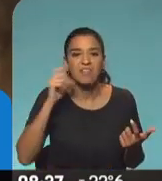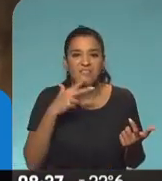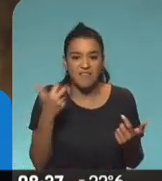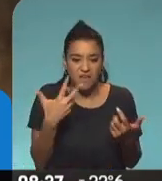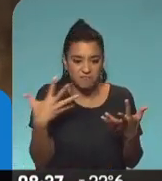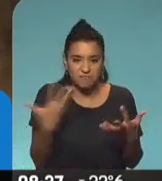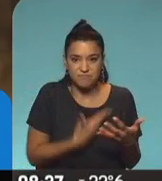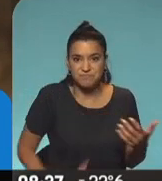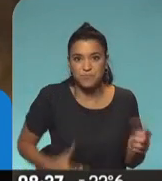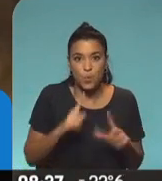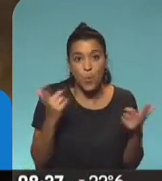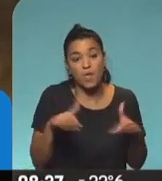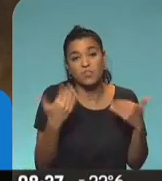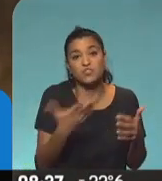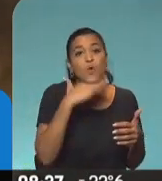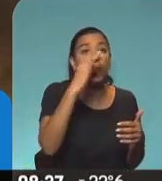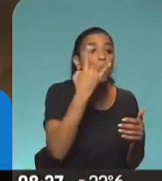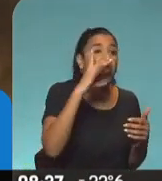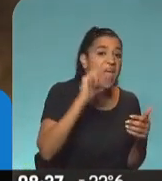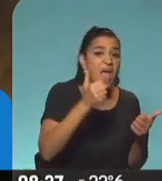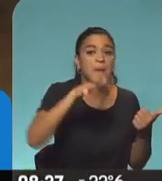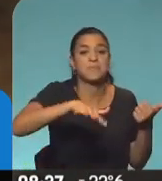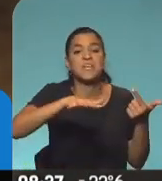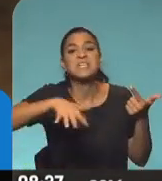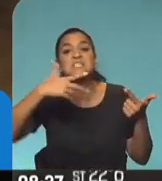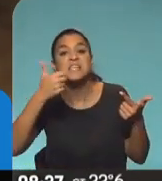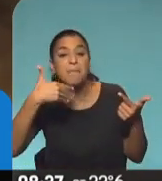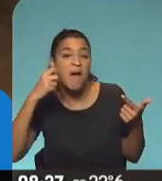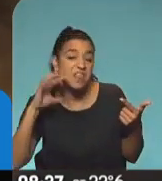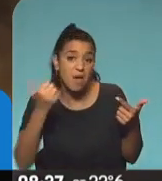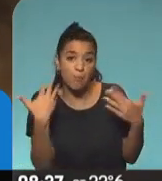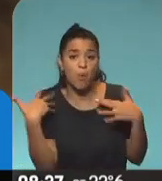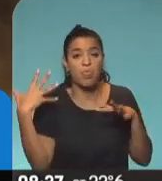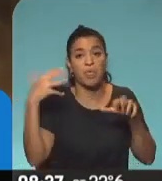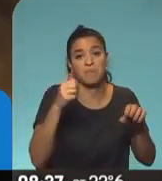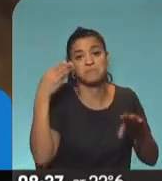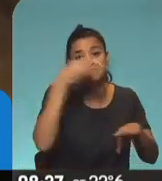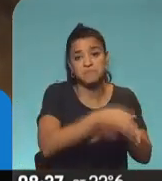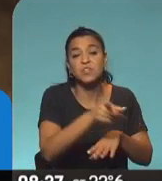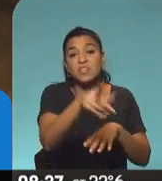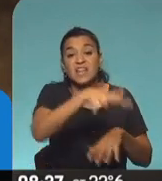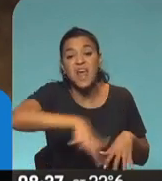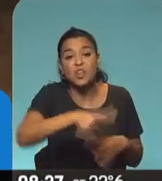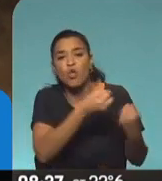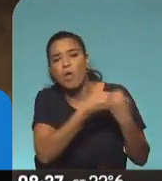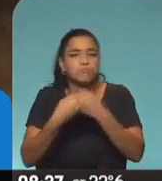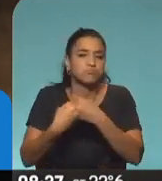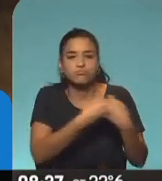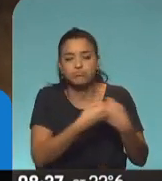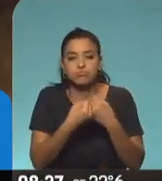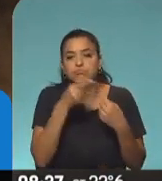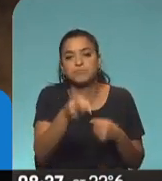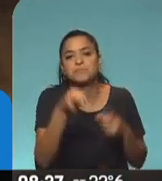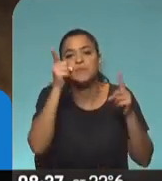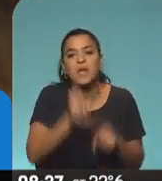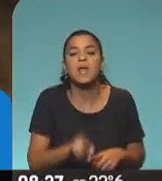la zona de Judea y Samaria, y por otro lado son territorios que están permanentemente en disputa. Recordemos que está en disputa